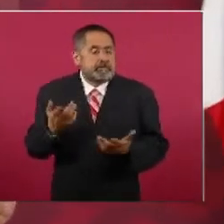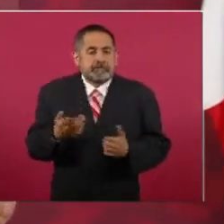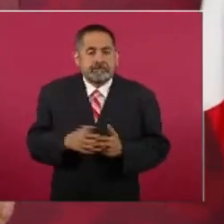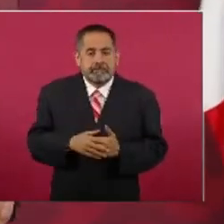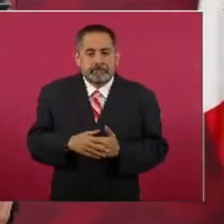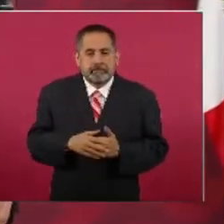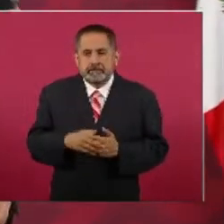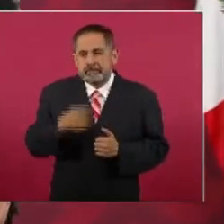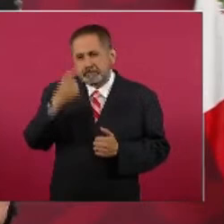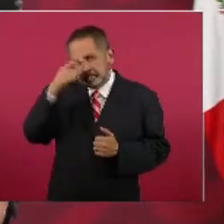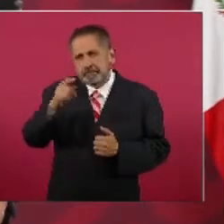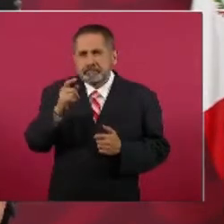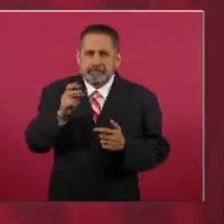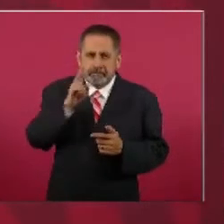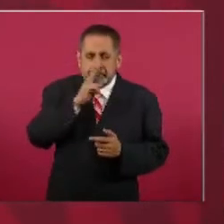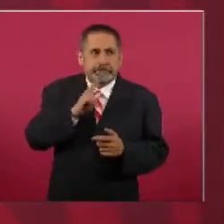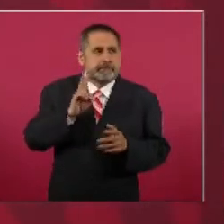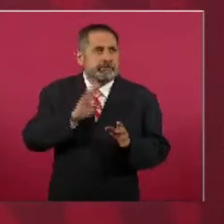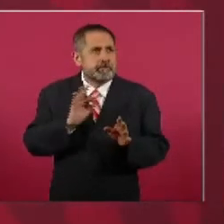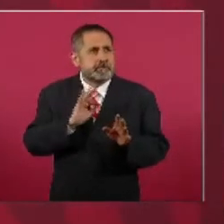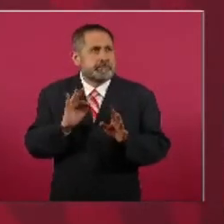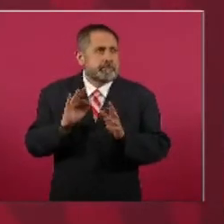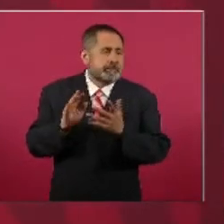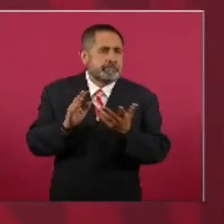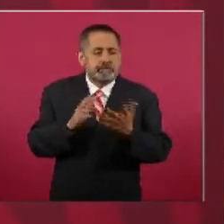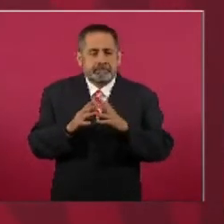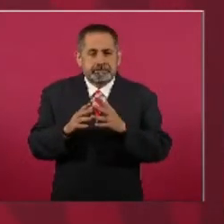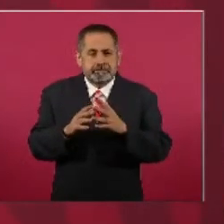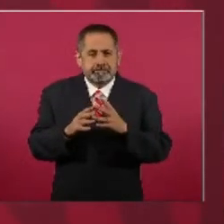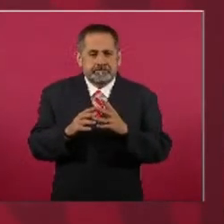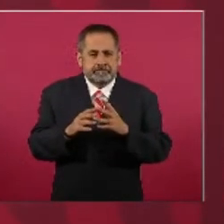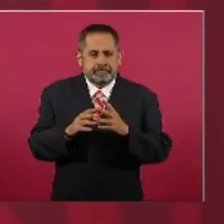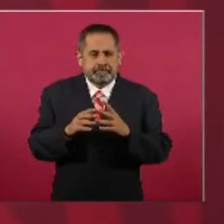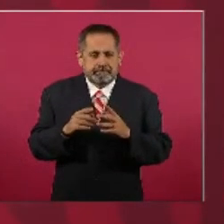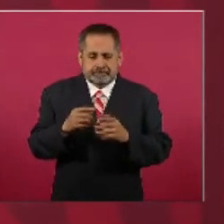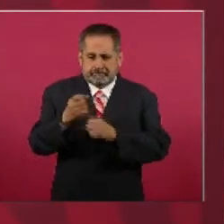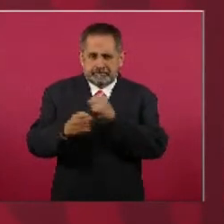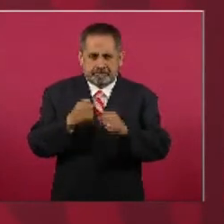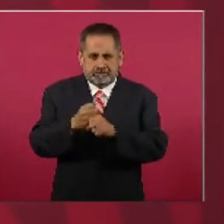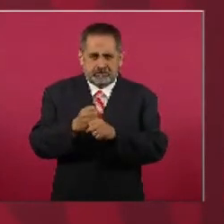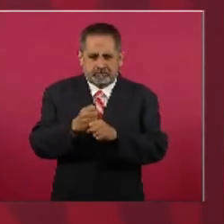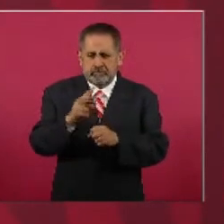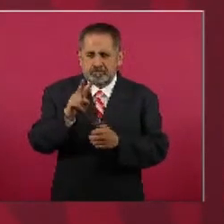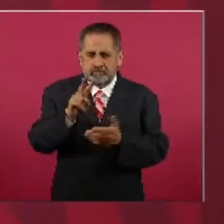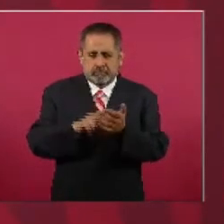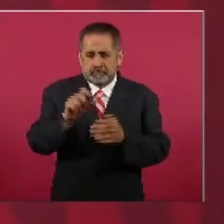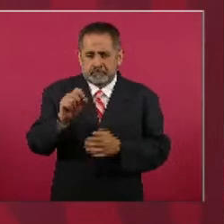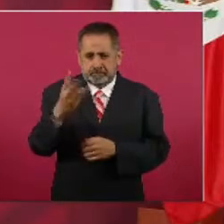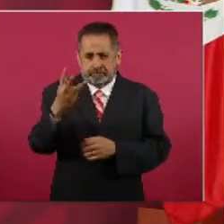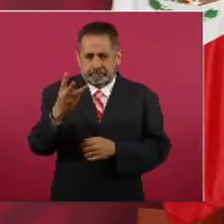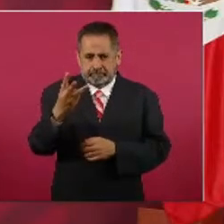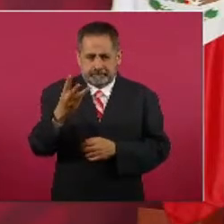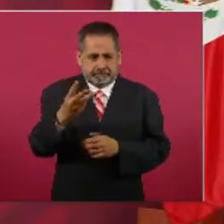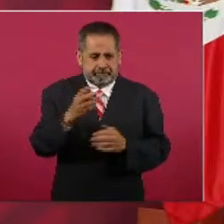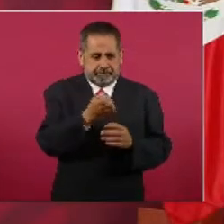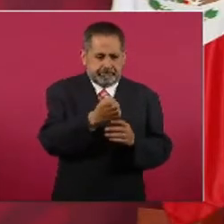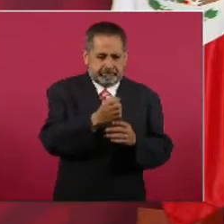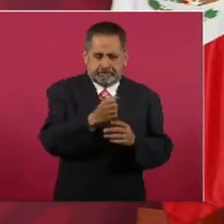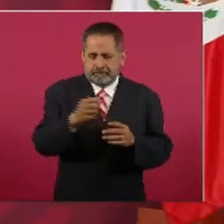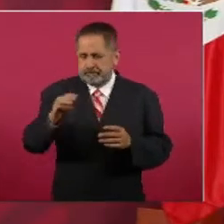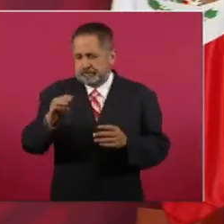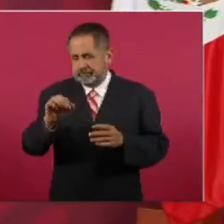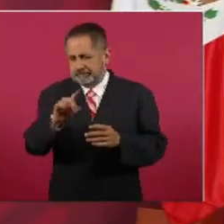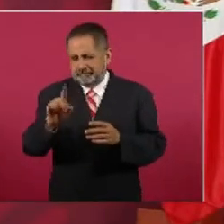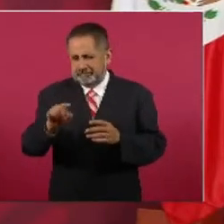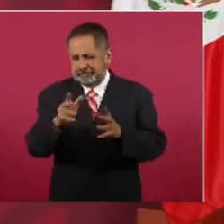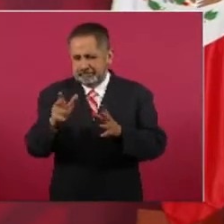a principios en el primer trimestre del año próximo a más tardar a